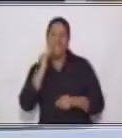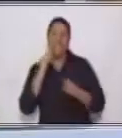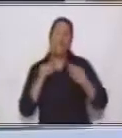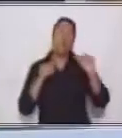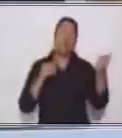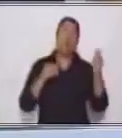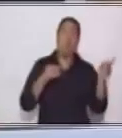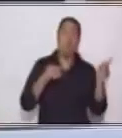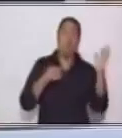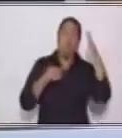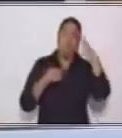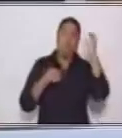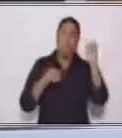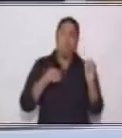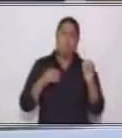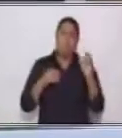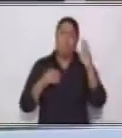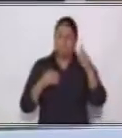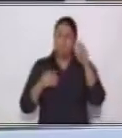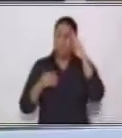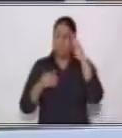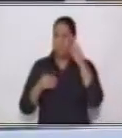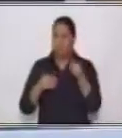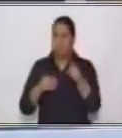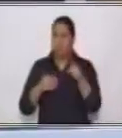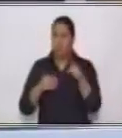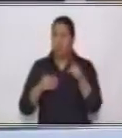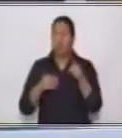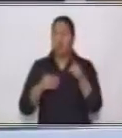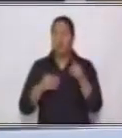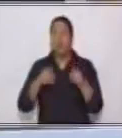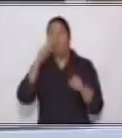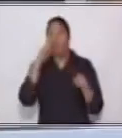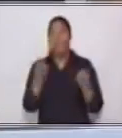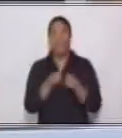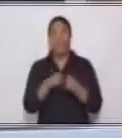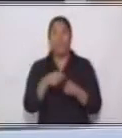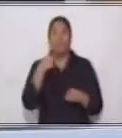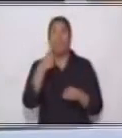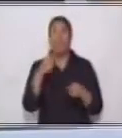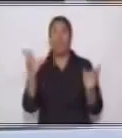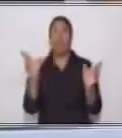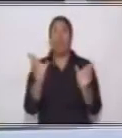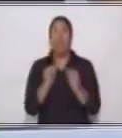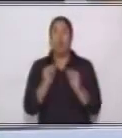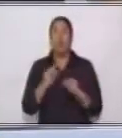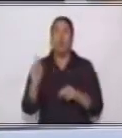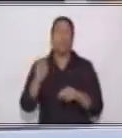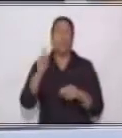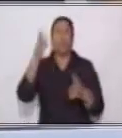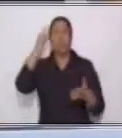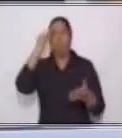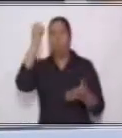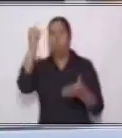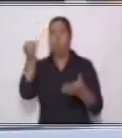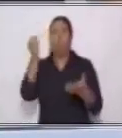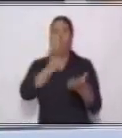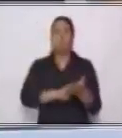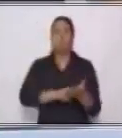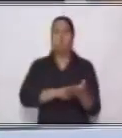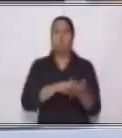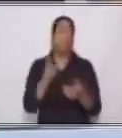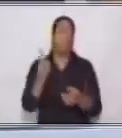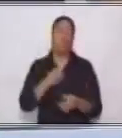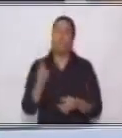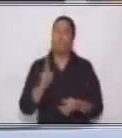También te recuerdas que dijimos que en un resumen no debemos incluir opiniones, no debemos incluir enunciados